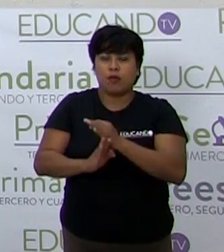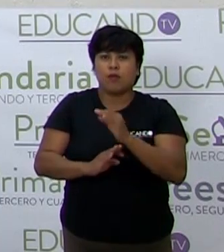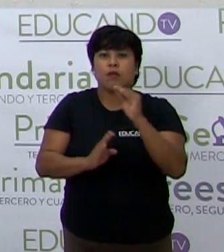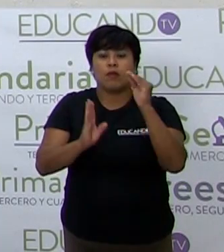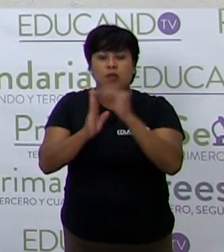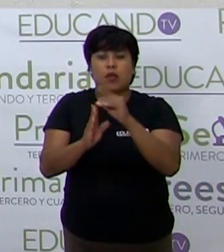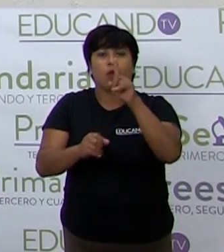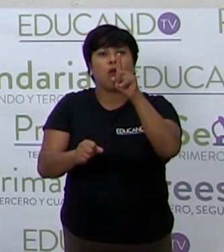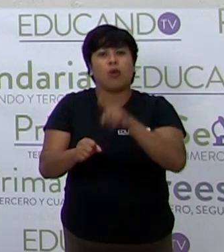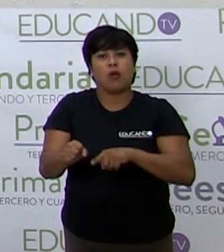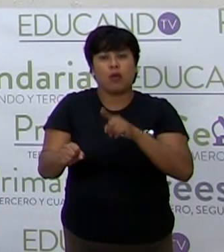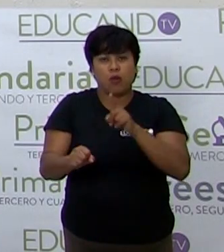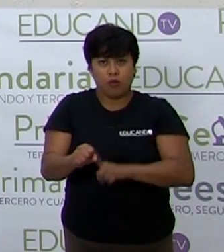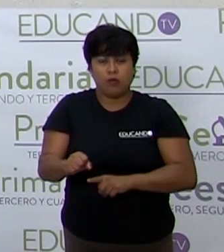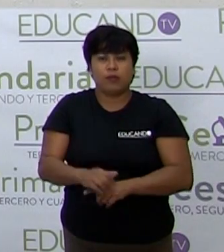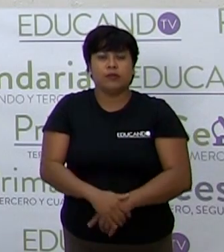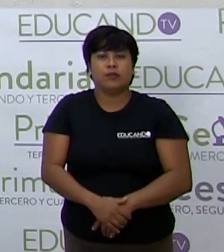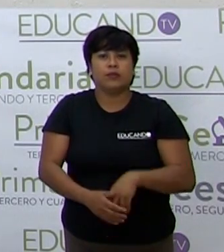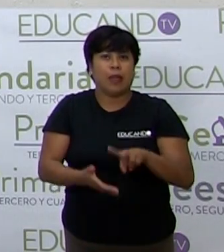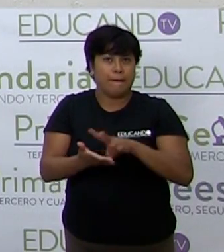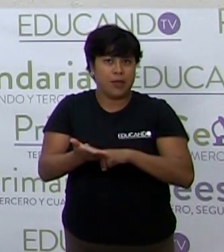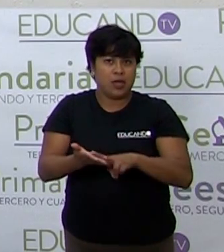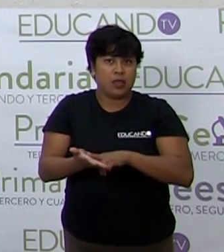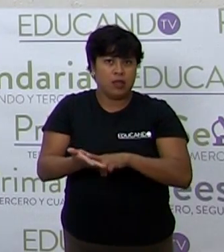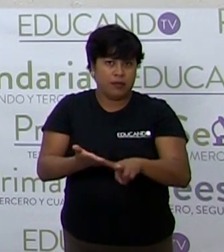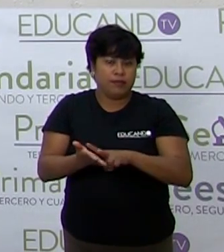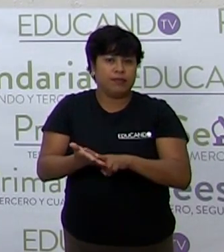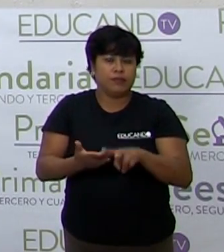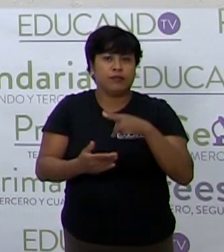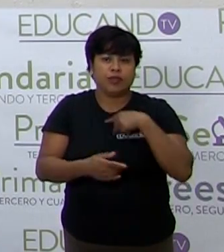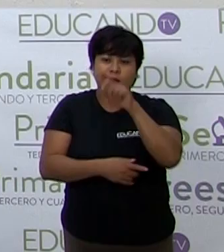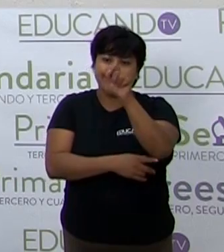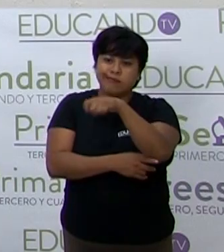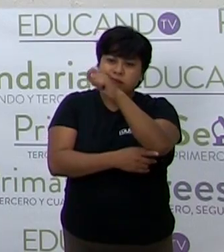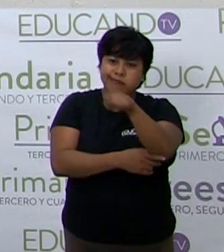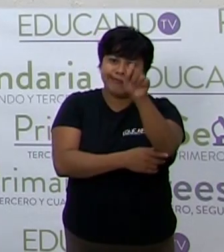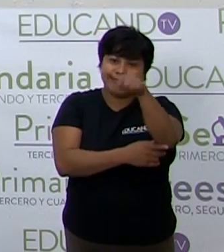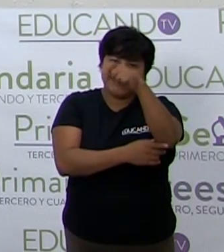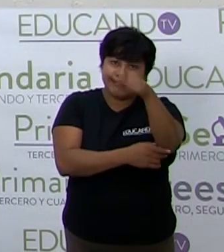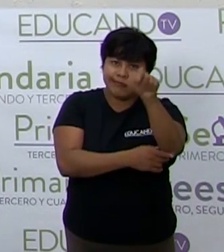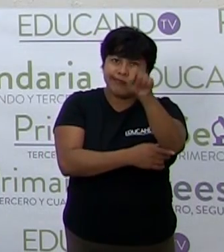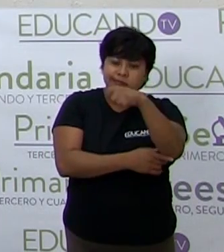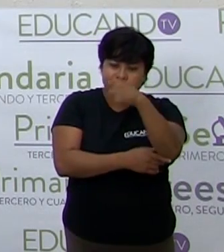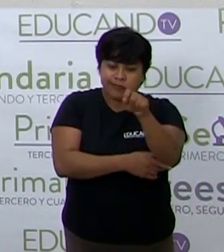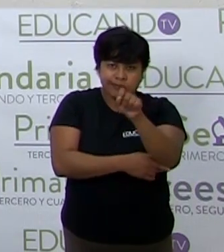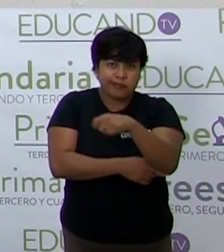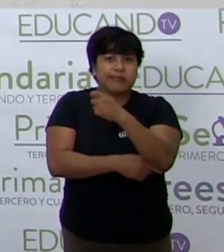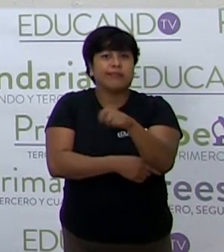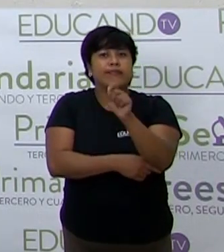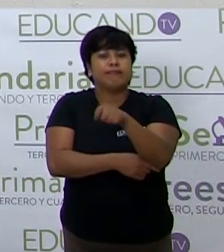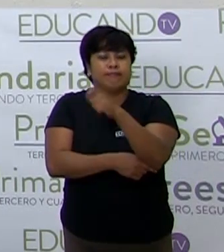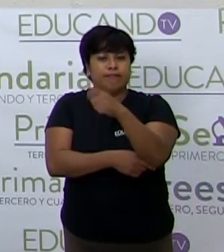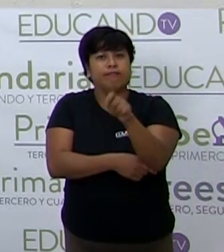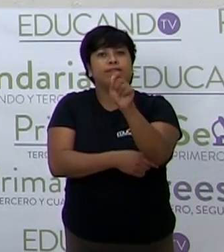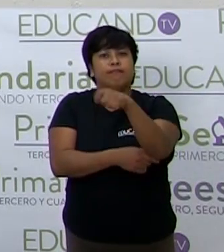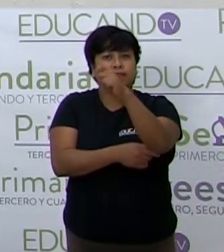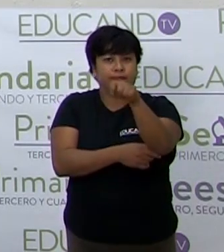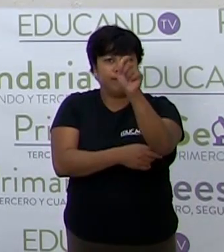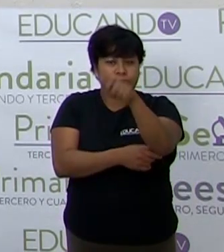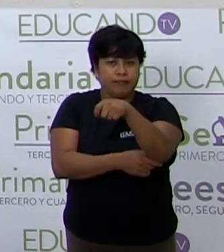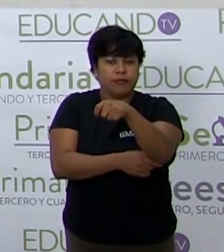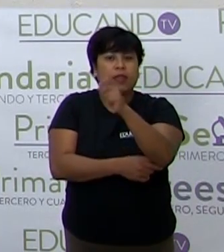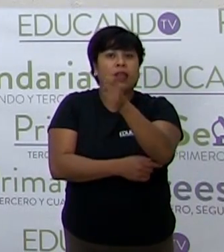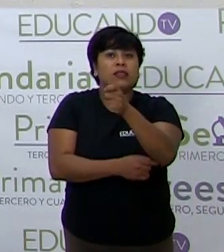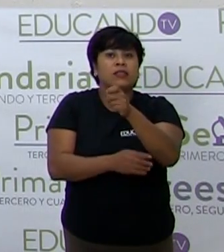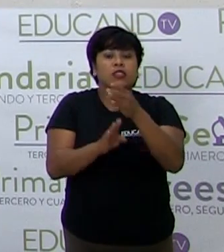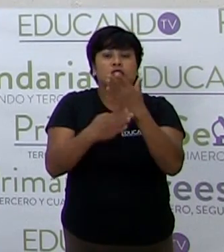con color verde. Voy a tachar esta. esta, que es la